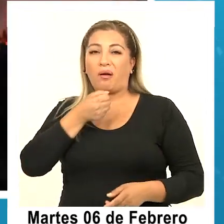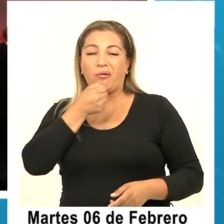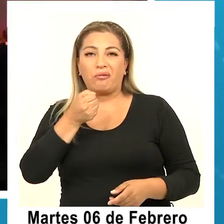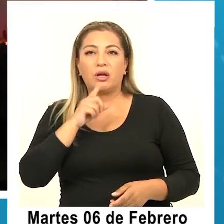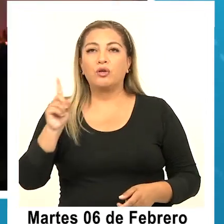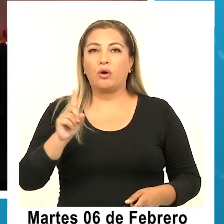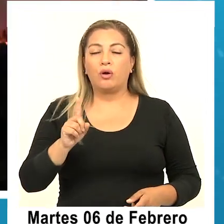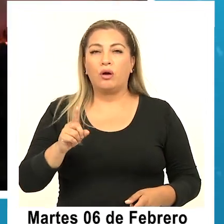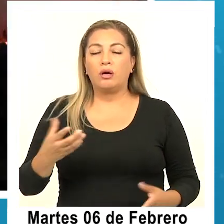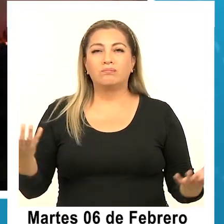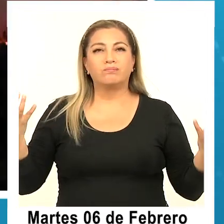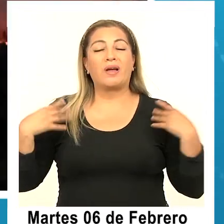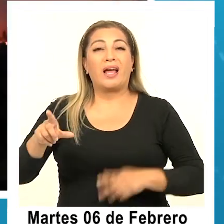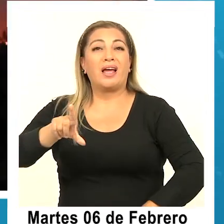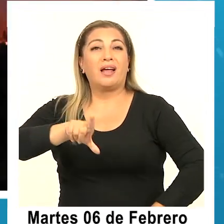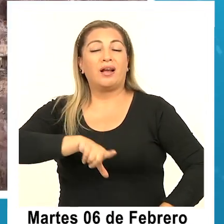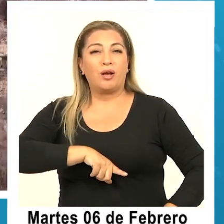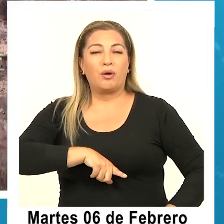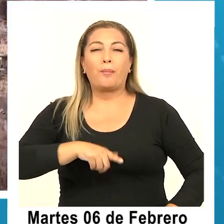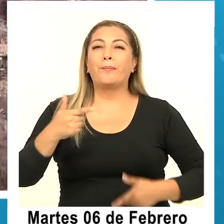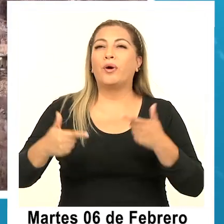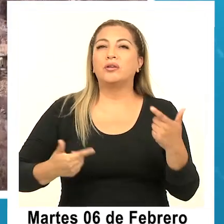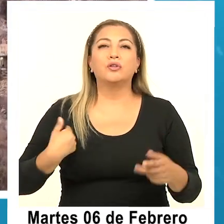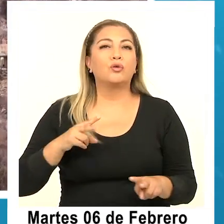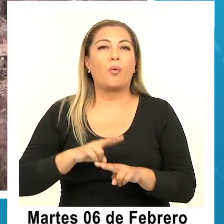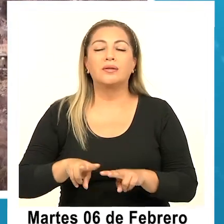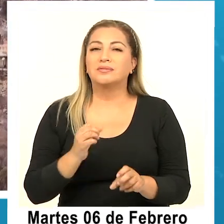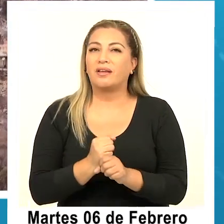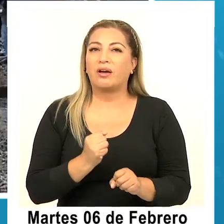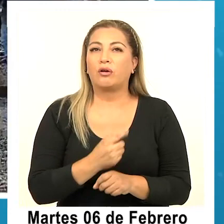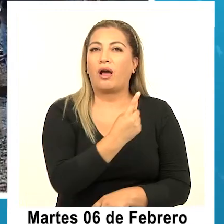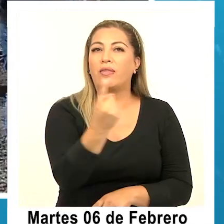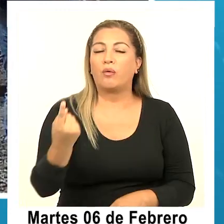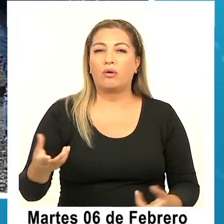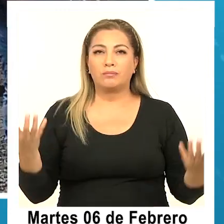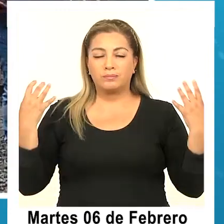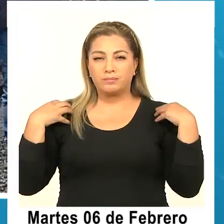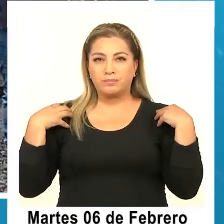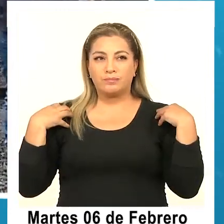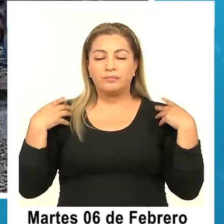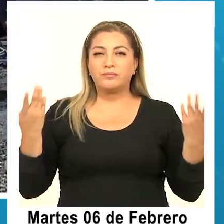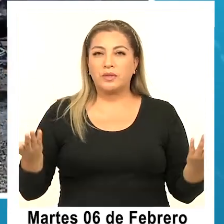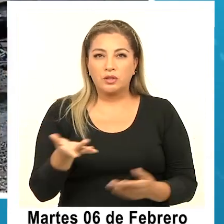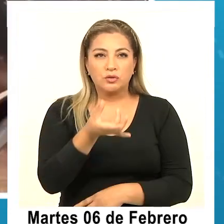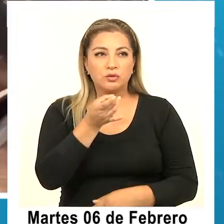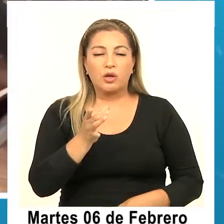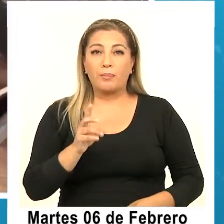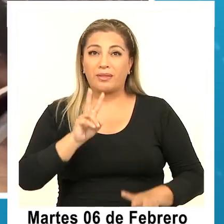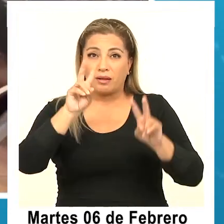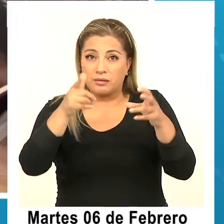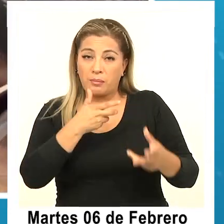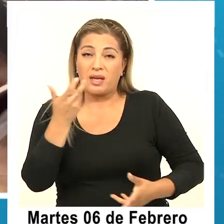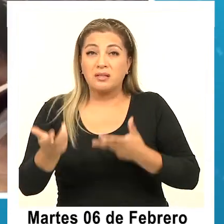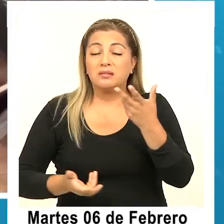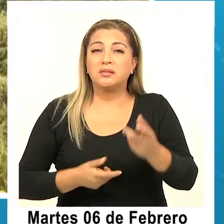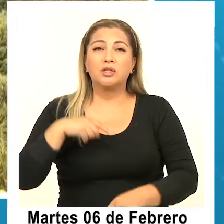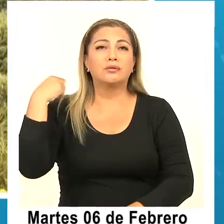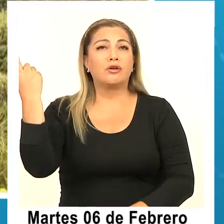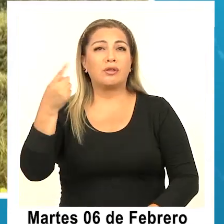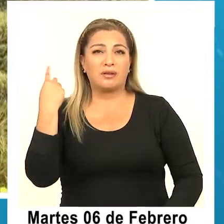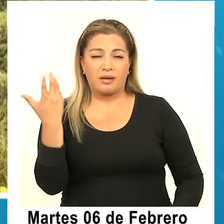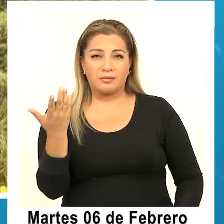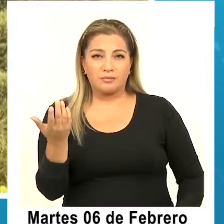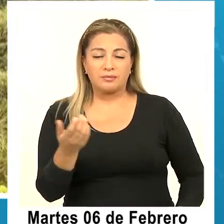culpa es de los políticos que una vez en los cargos no hacen el trabajo que deben hacer. Y eso pasa no simplemente con lo del incendio, de manera general y